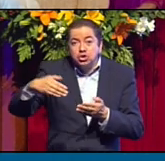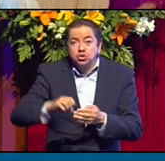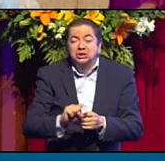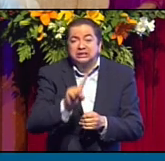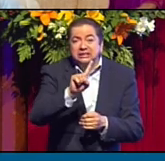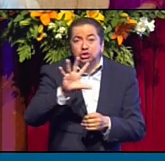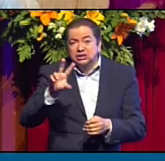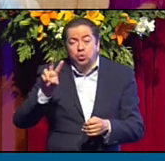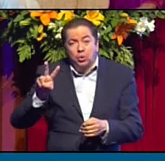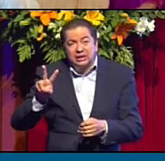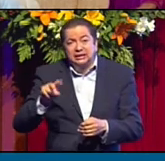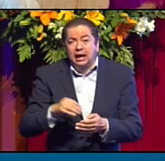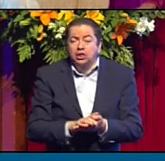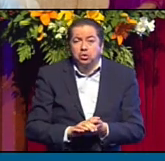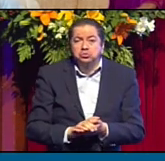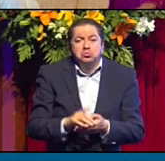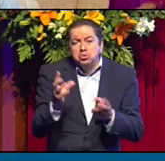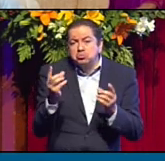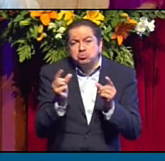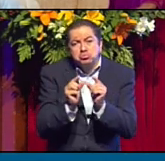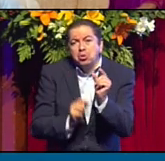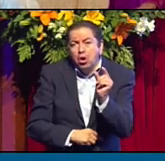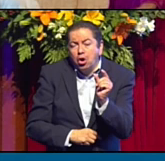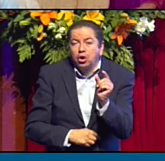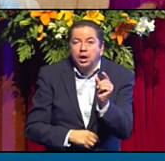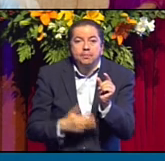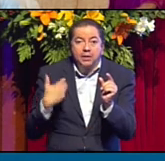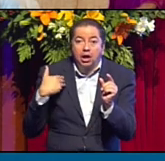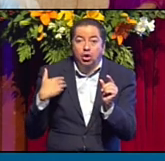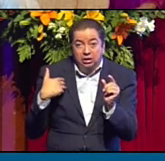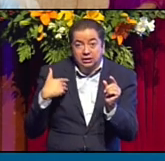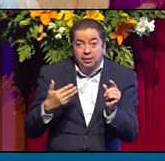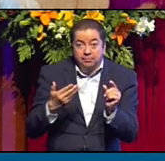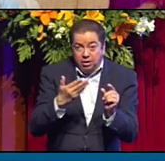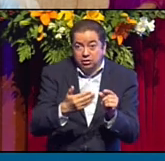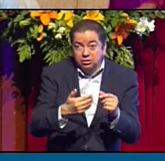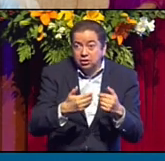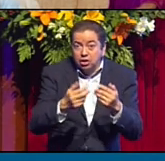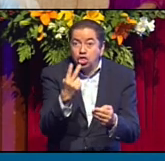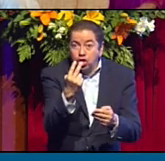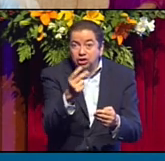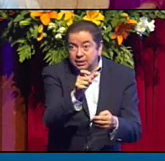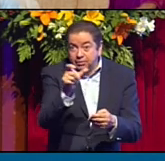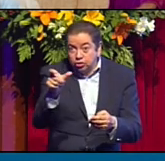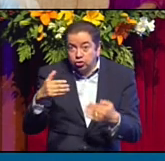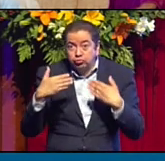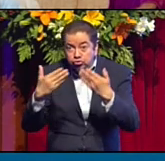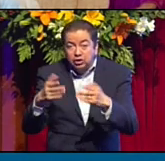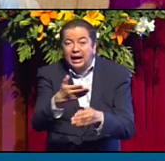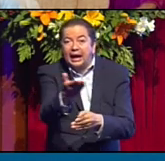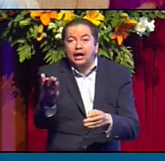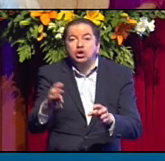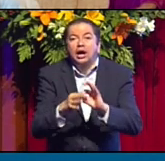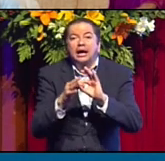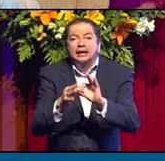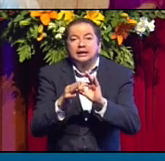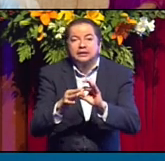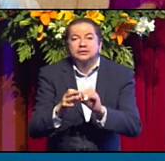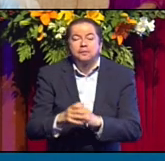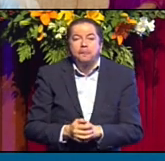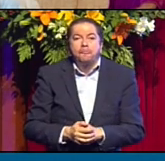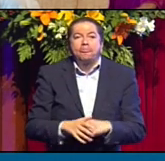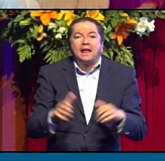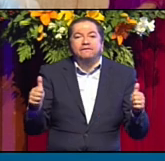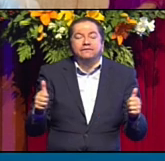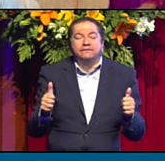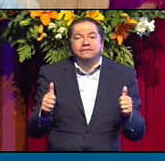1.152.000, alguien dirá, es una pequeña cifra, pero evidentemente esas 12 beneficiarios evidentemente que lo agradecen. El Festival del